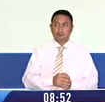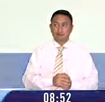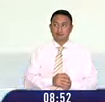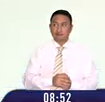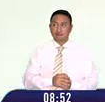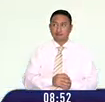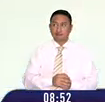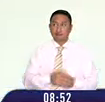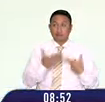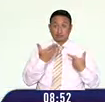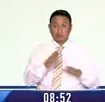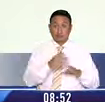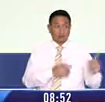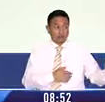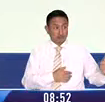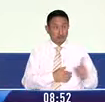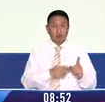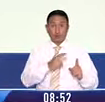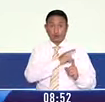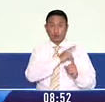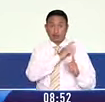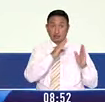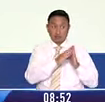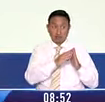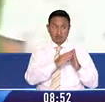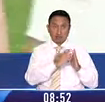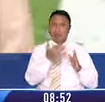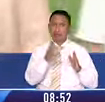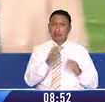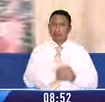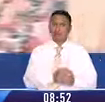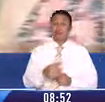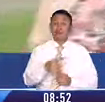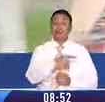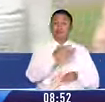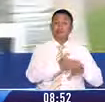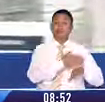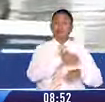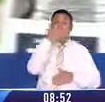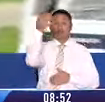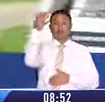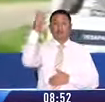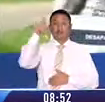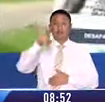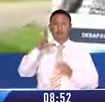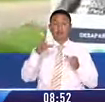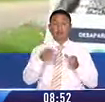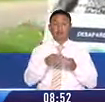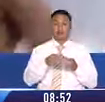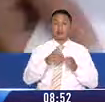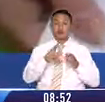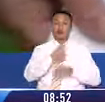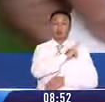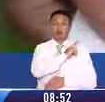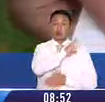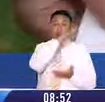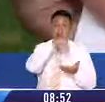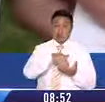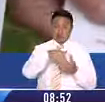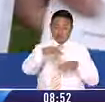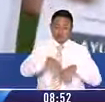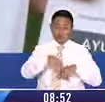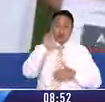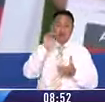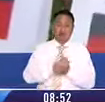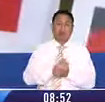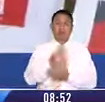aquel permiso jamás regresó ni a la universidad ni a su casa crisón Era docente de la facultad de agronomía de la universidad central casado